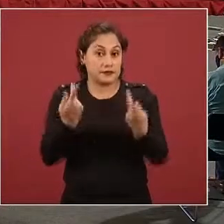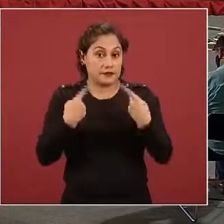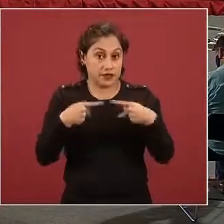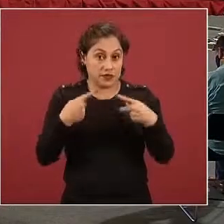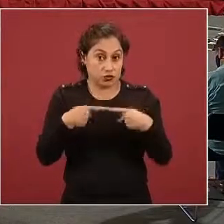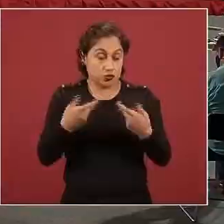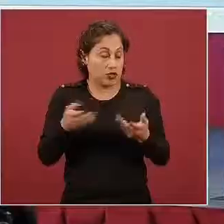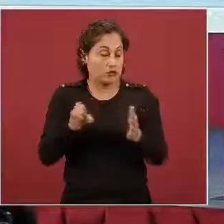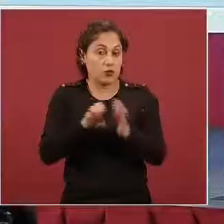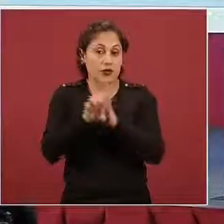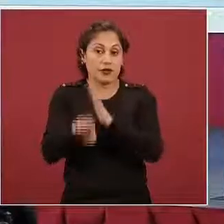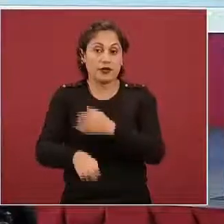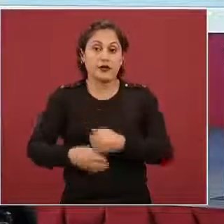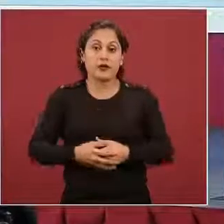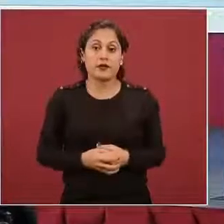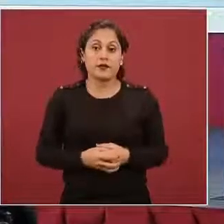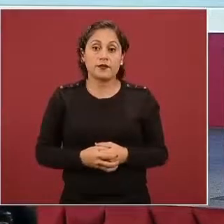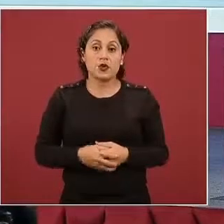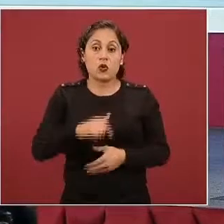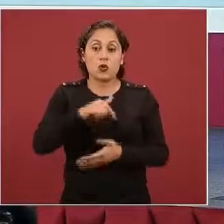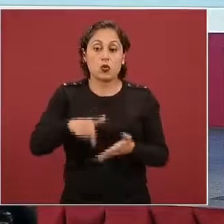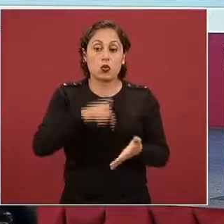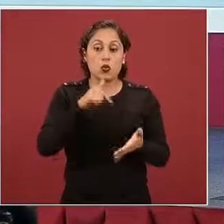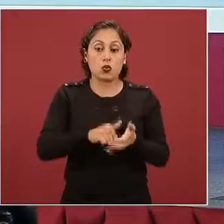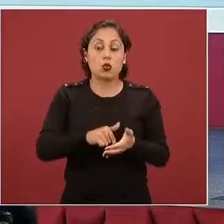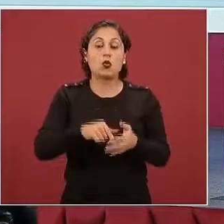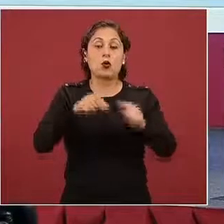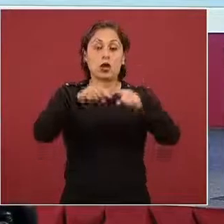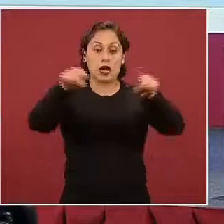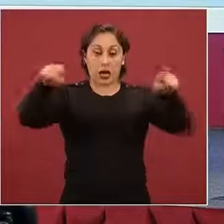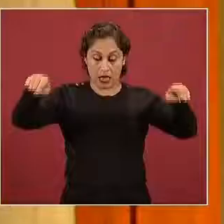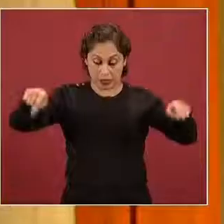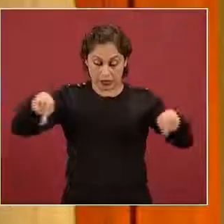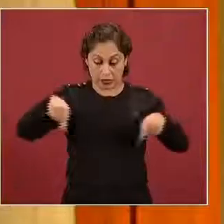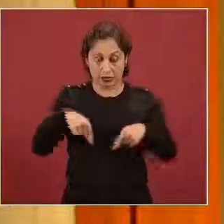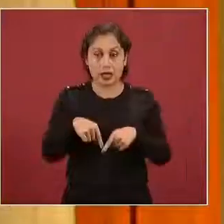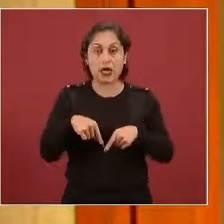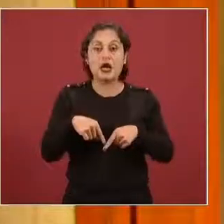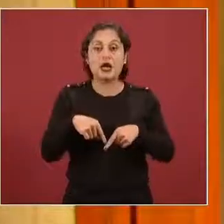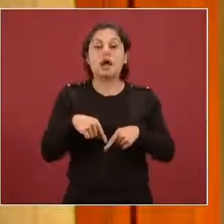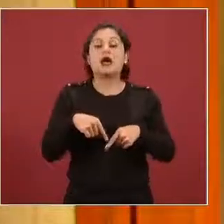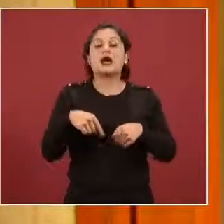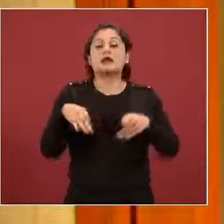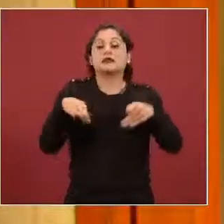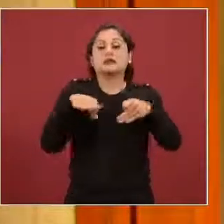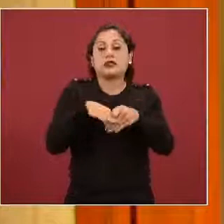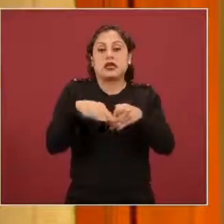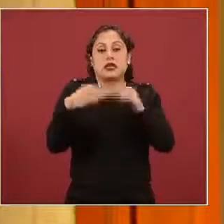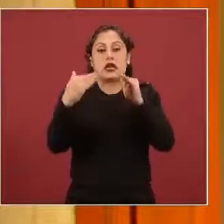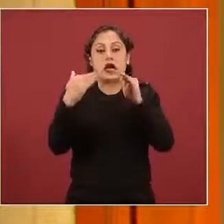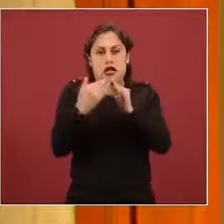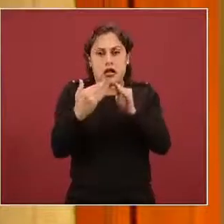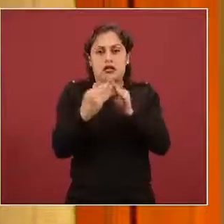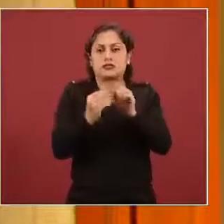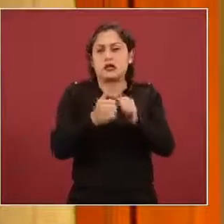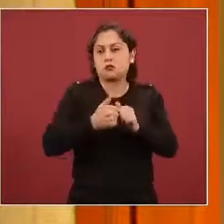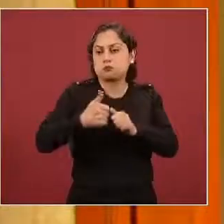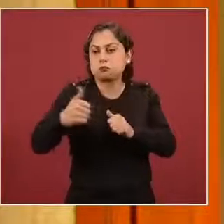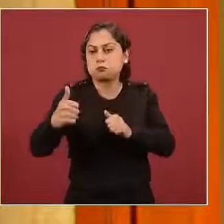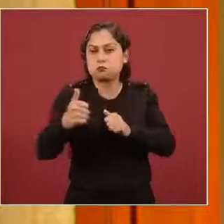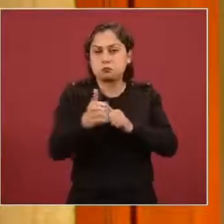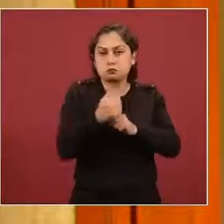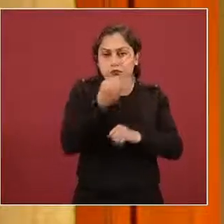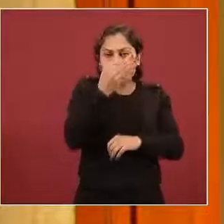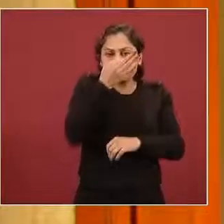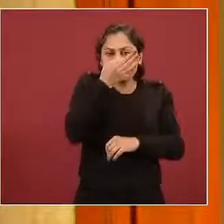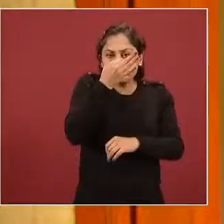de un perímetro, de un círculo más cercano a nuestro domicilio, más cercano a nuestras actividades cotidianas,